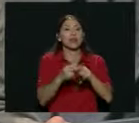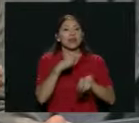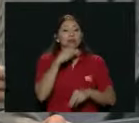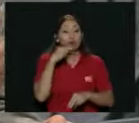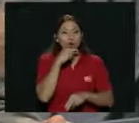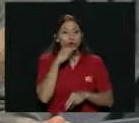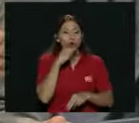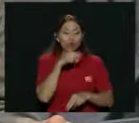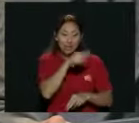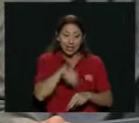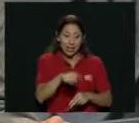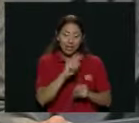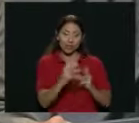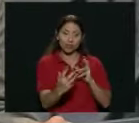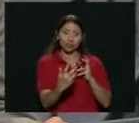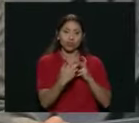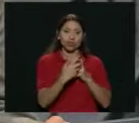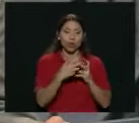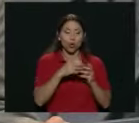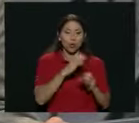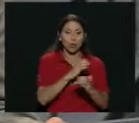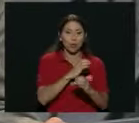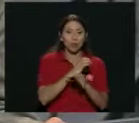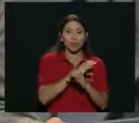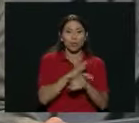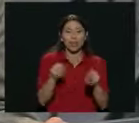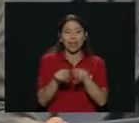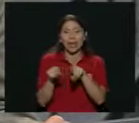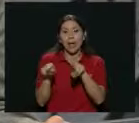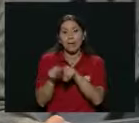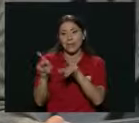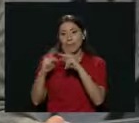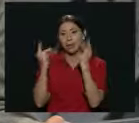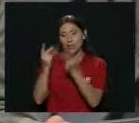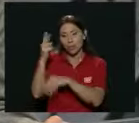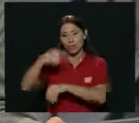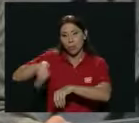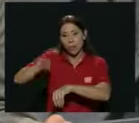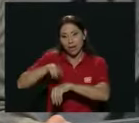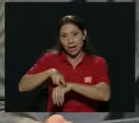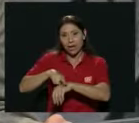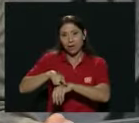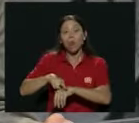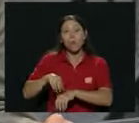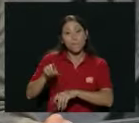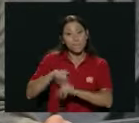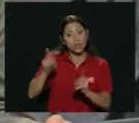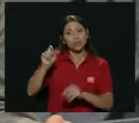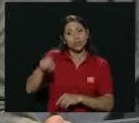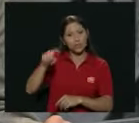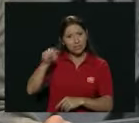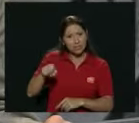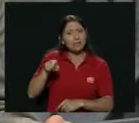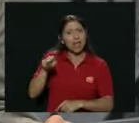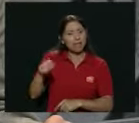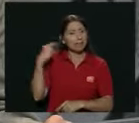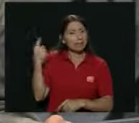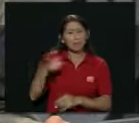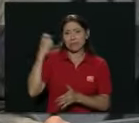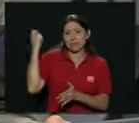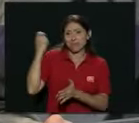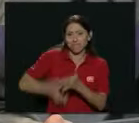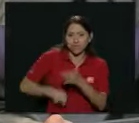al conservadurismo y al Partido Republicano. Sí ha estado muy presente en eso de la mano fuerte contra los migrantes,